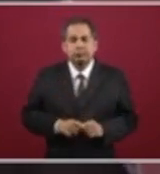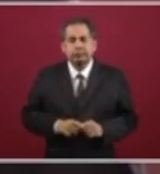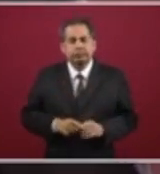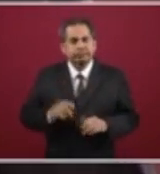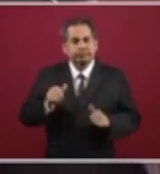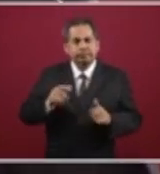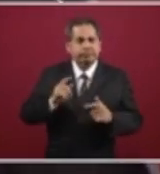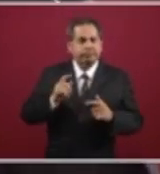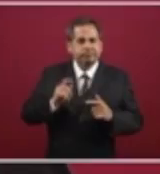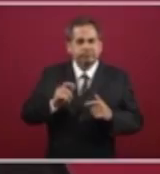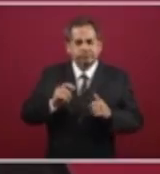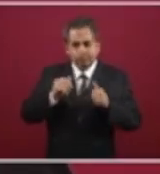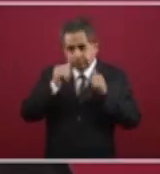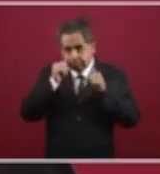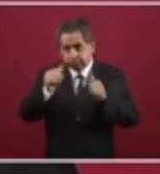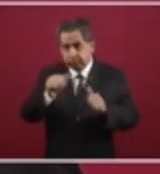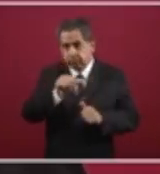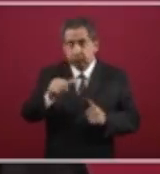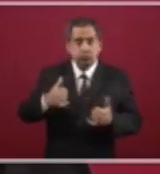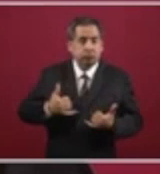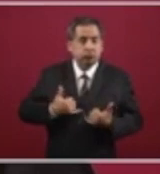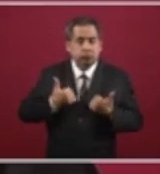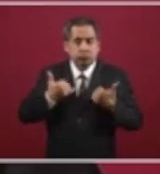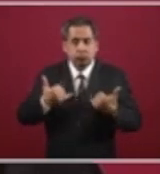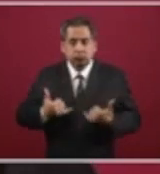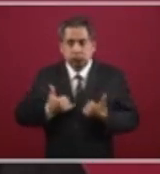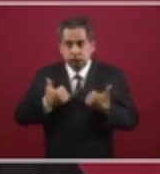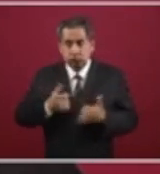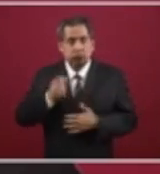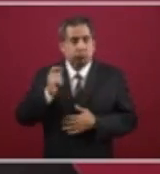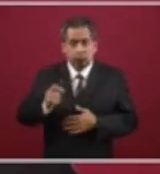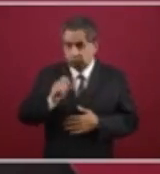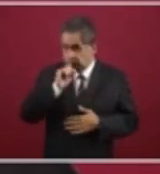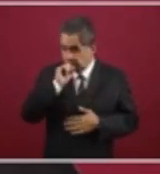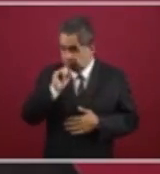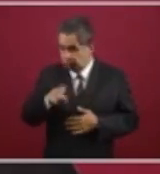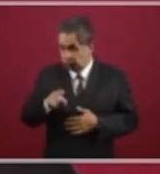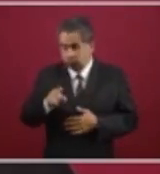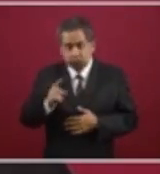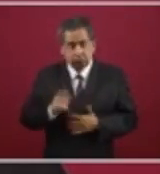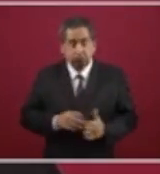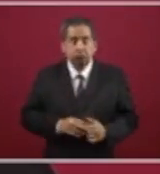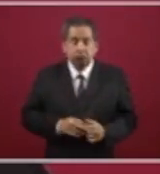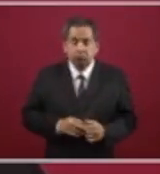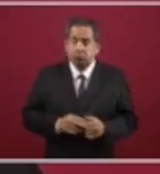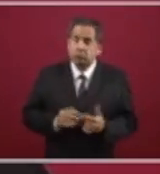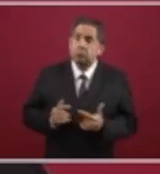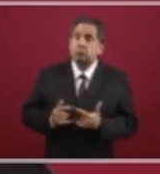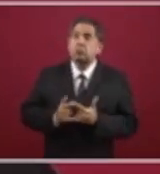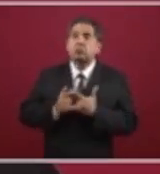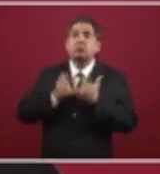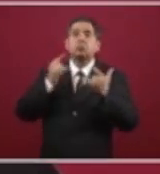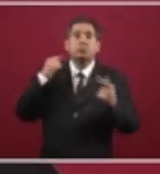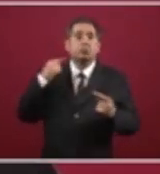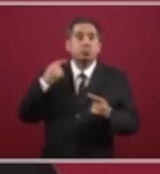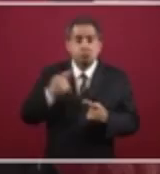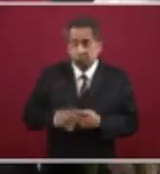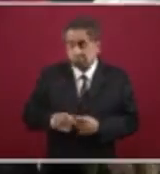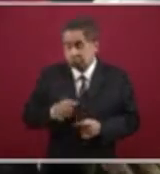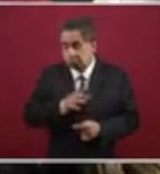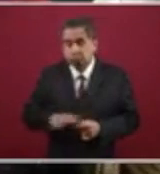atención a los jóvenes, que también es histórica,